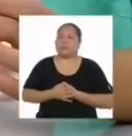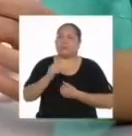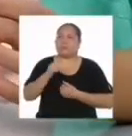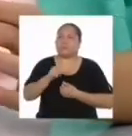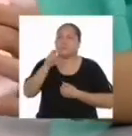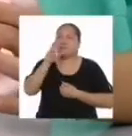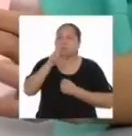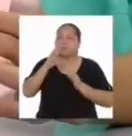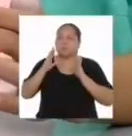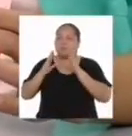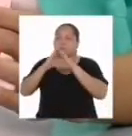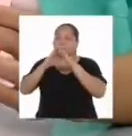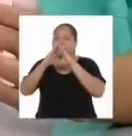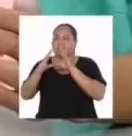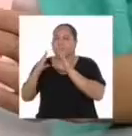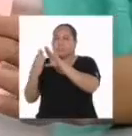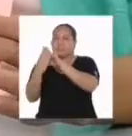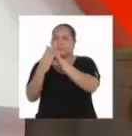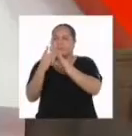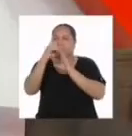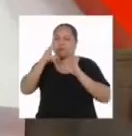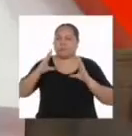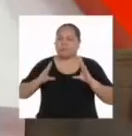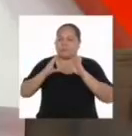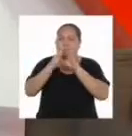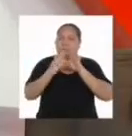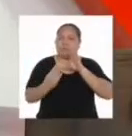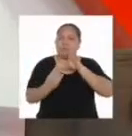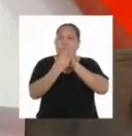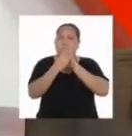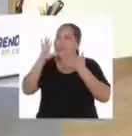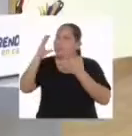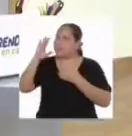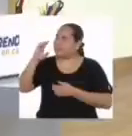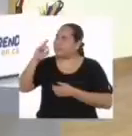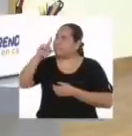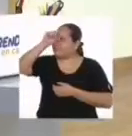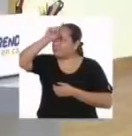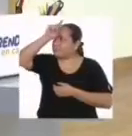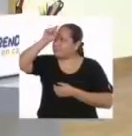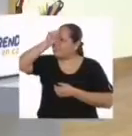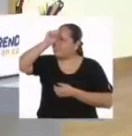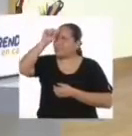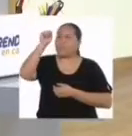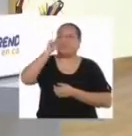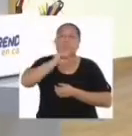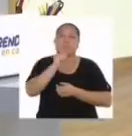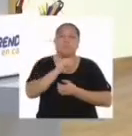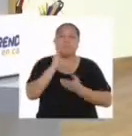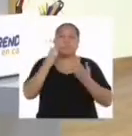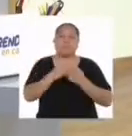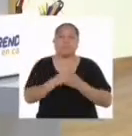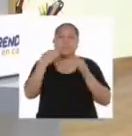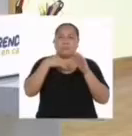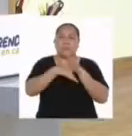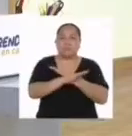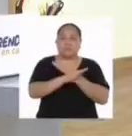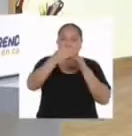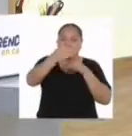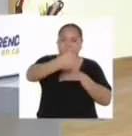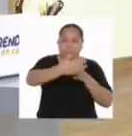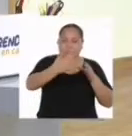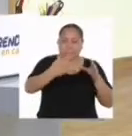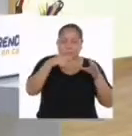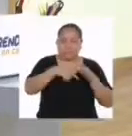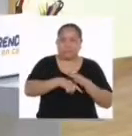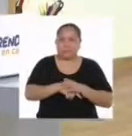Parecen tres triángulos juntos, o una pirámide. ¿Como las de Egipto? Sí, creo que sí. De repente adentro del cofre